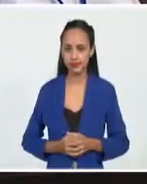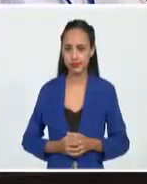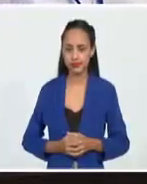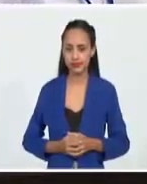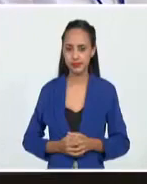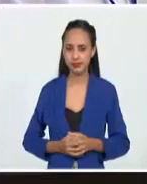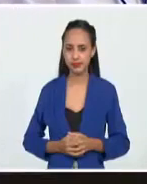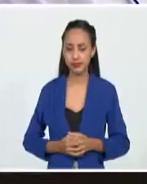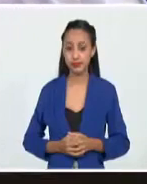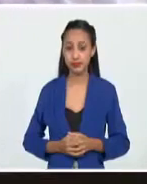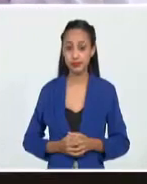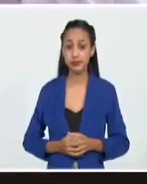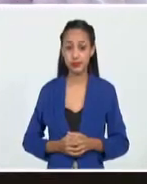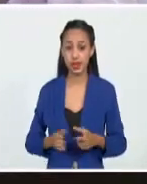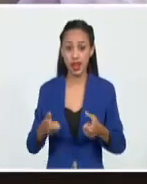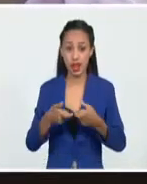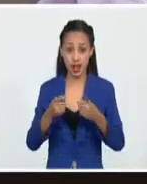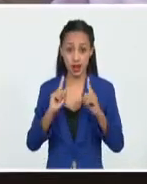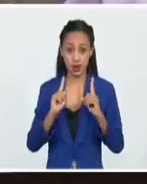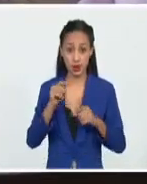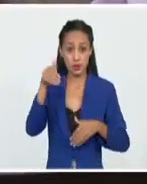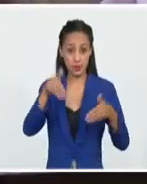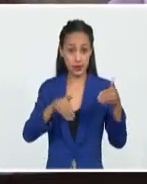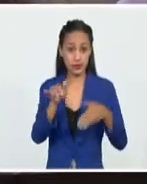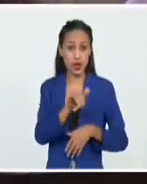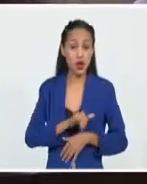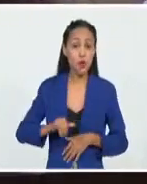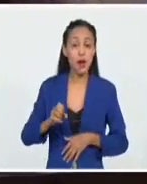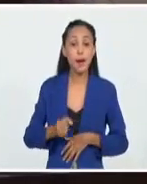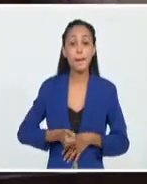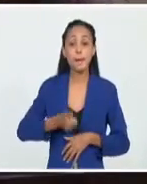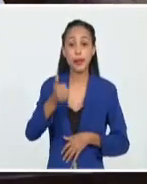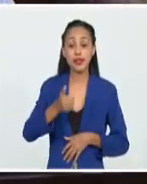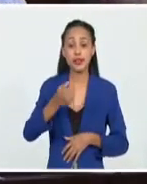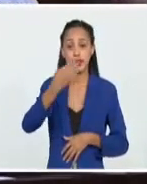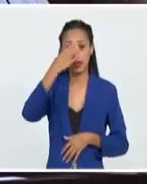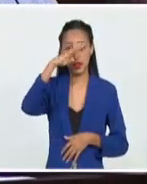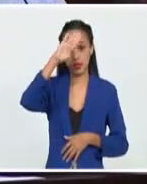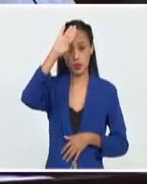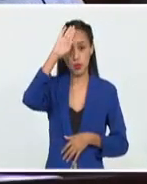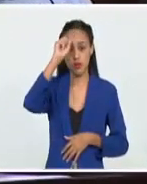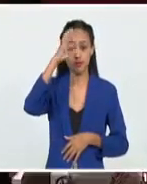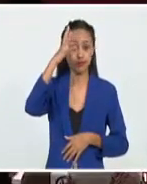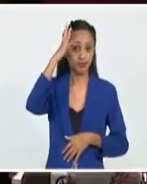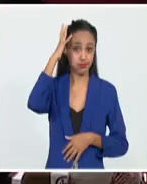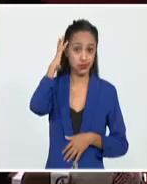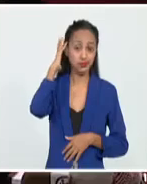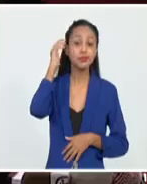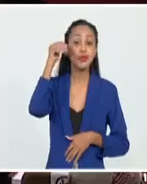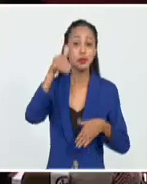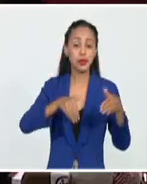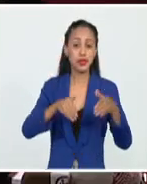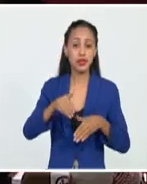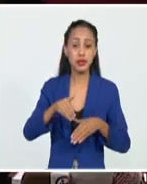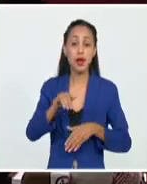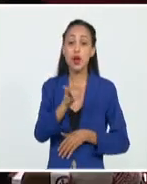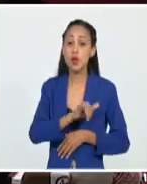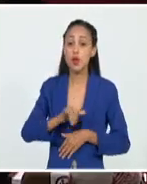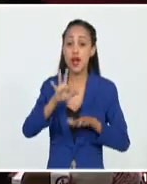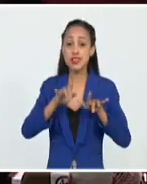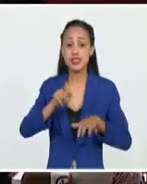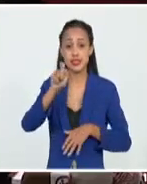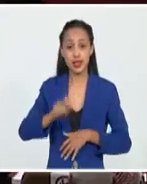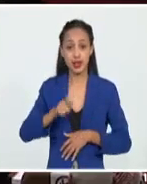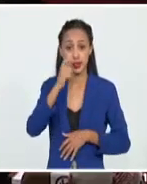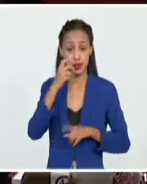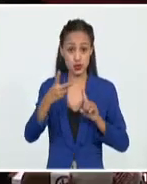A la magna cita de los comunistas cubanos asiste también el presidente de la República, Miguel Díaz-Canel Bermúdez, y el segundo secretario del Comité